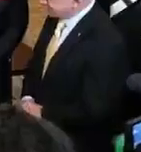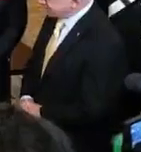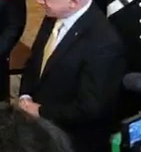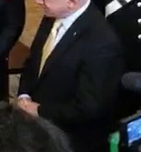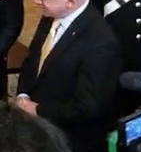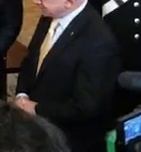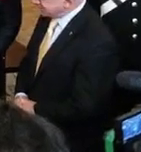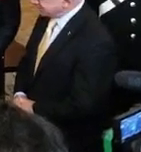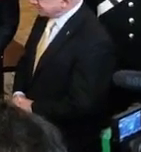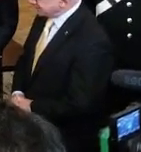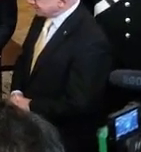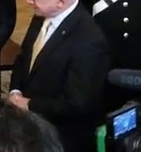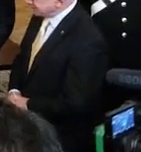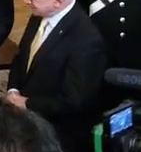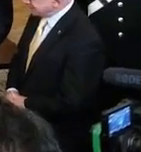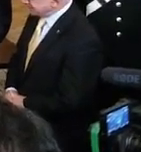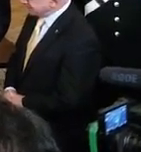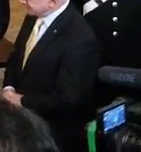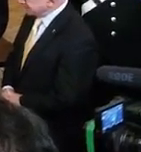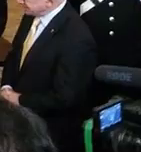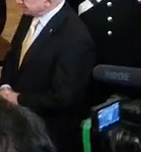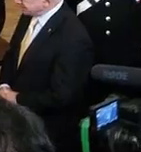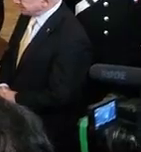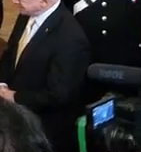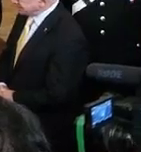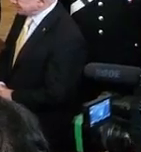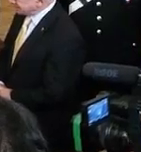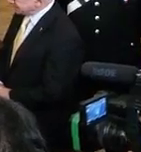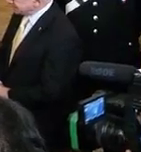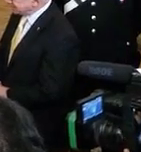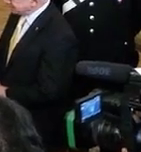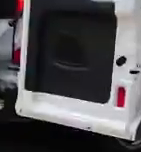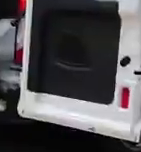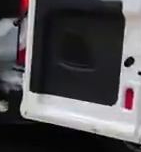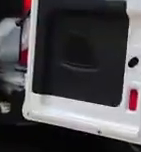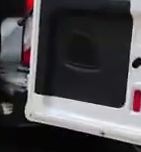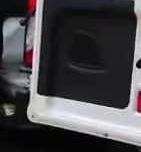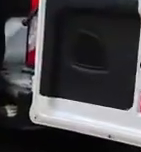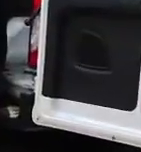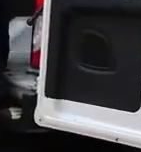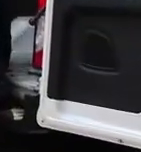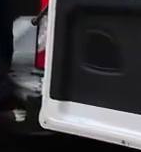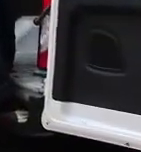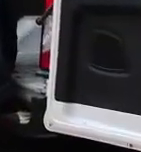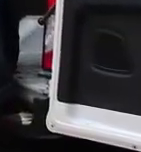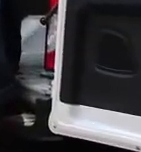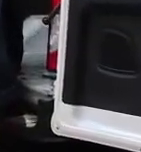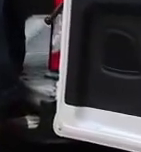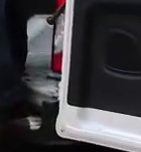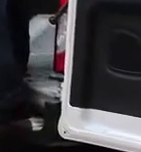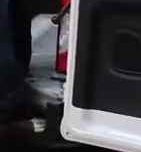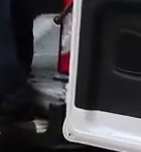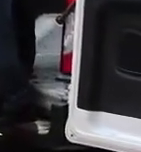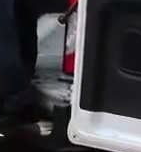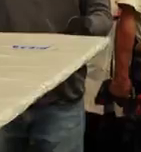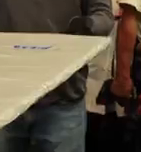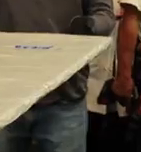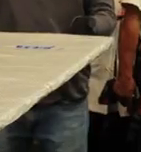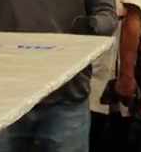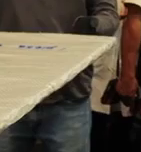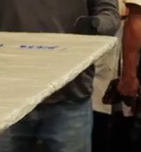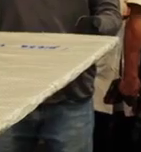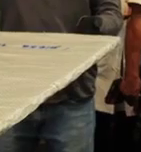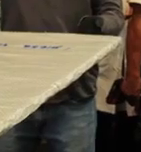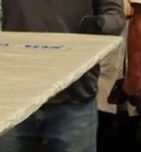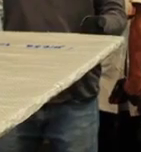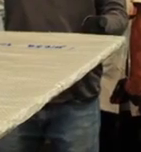piezas. Esta suma de esfuerzos comienza con la cooperación cultural de Italia, país modelo en política de recuperación del patrimonio